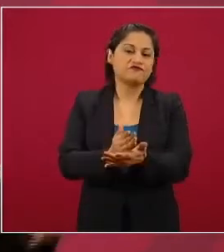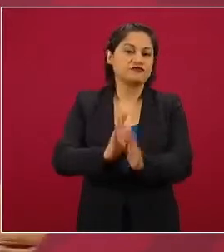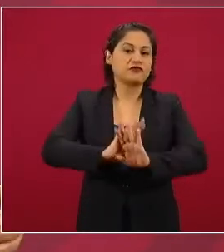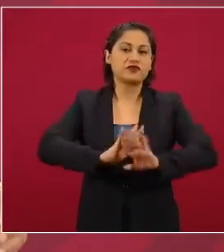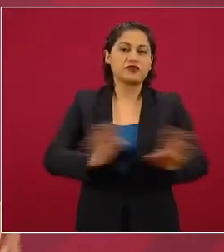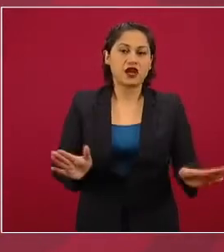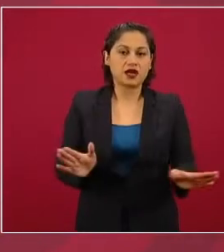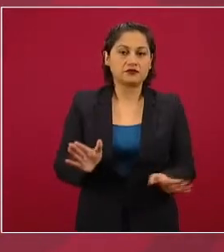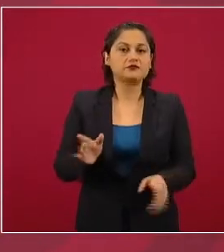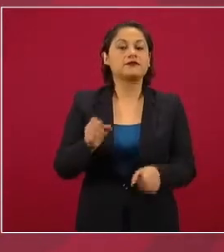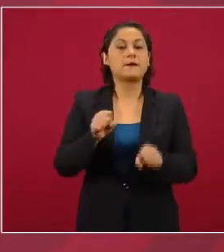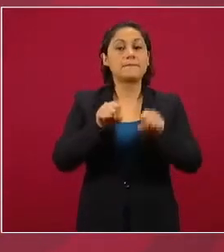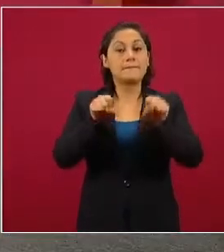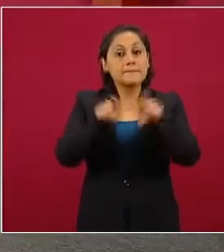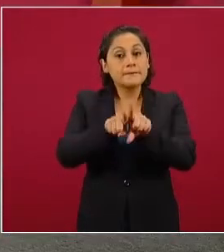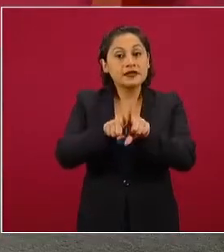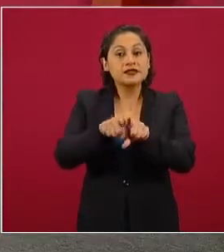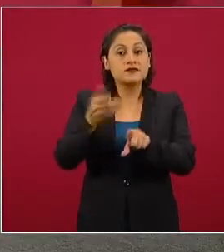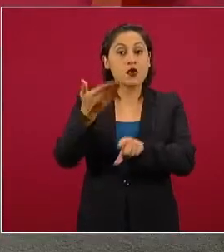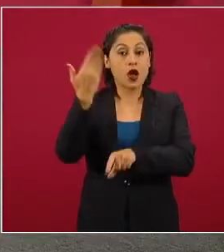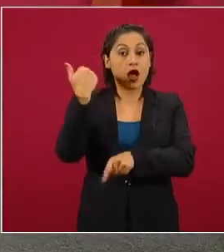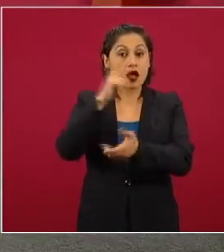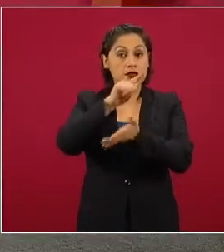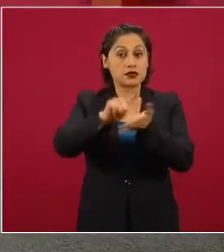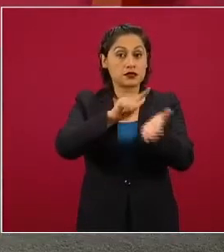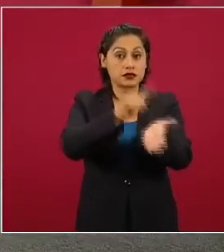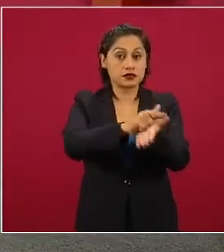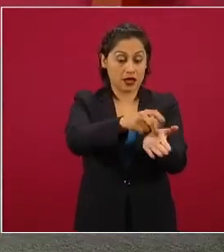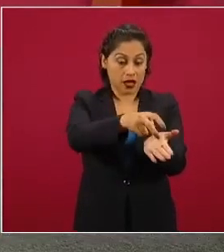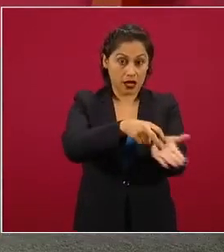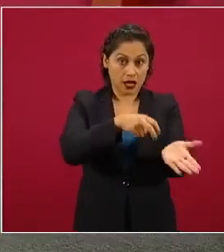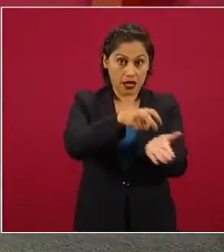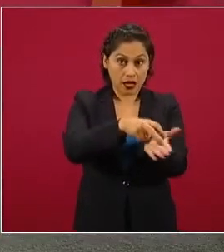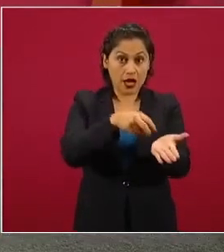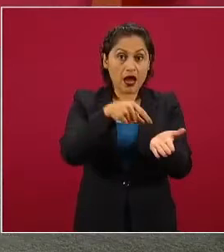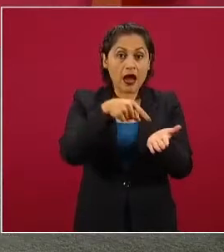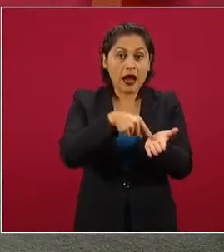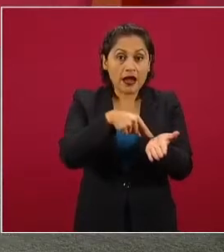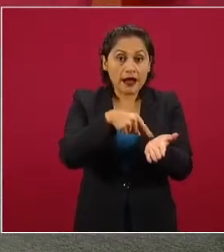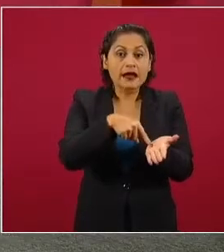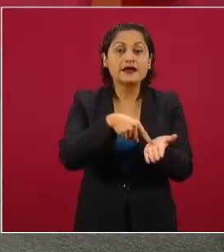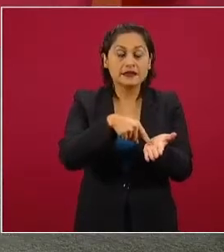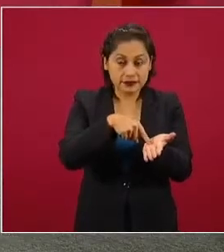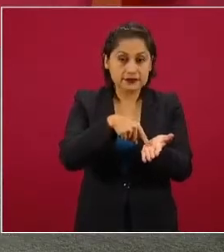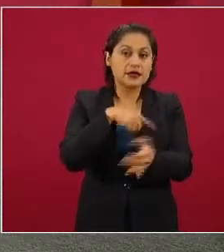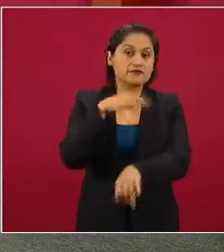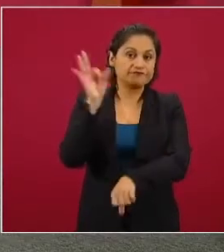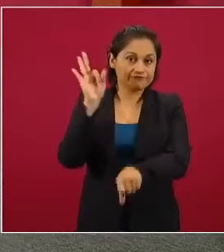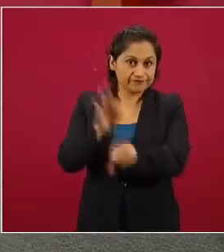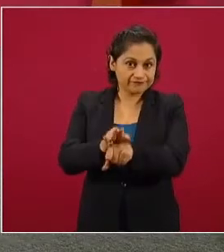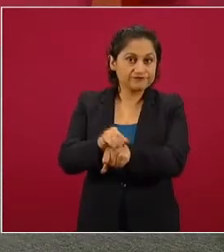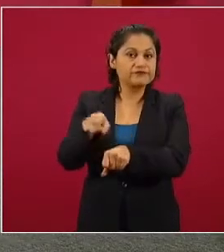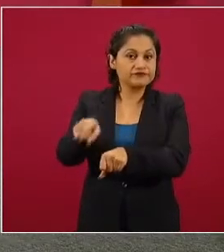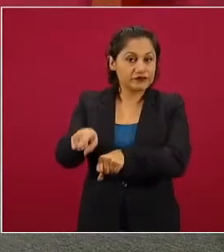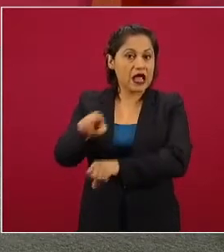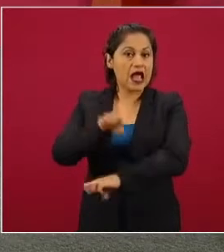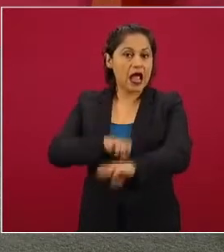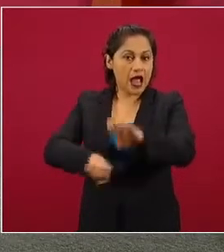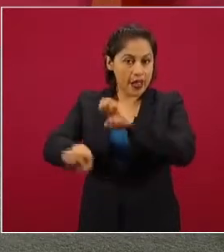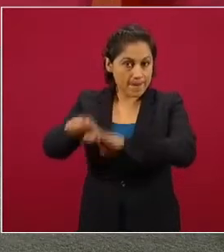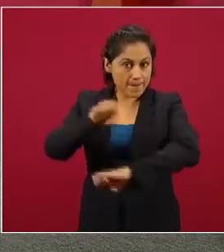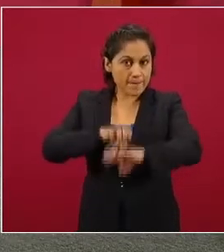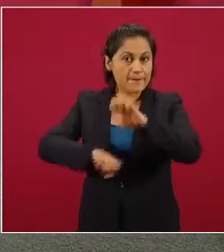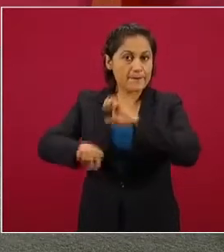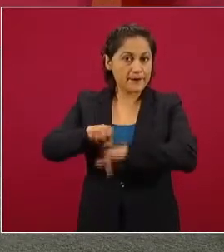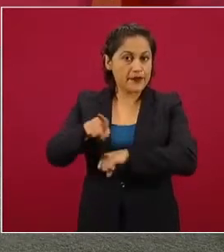tenían como fundamento el que de esa manera se ayudaba a la empresa para que